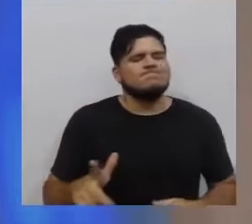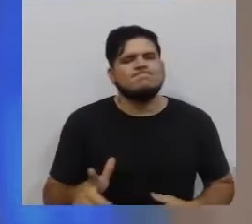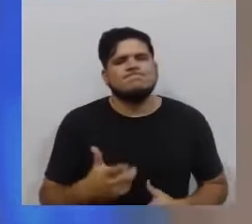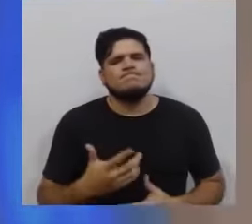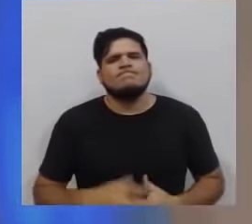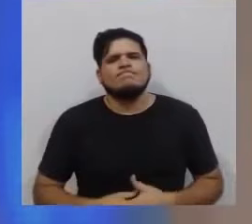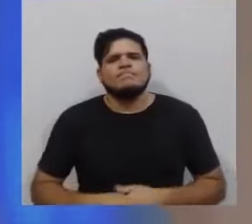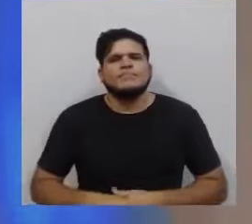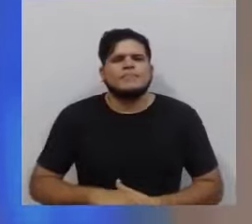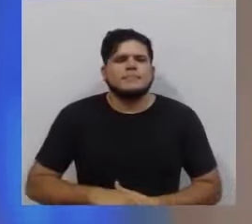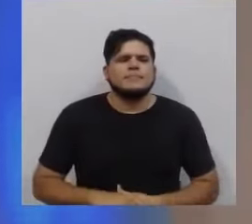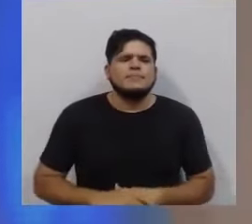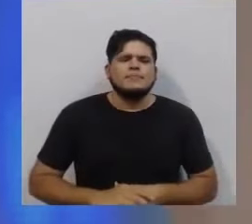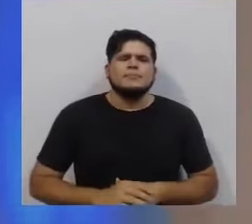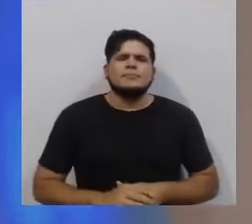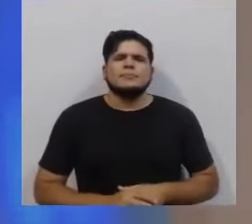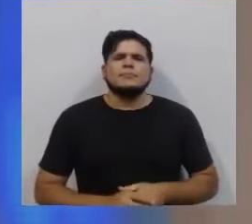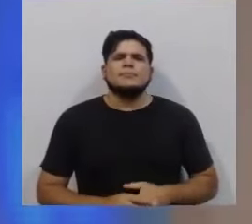en una visión distinta